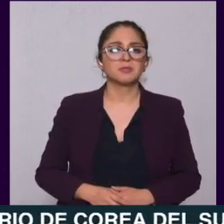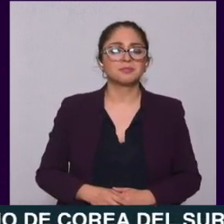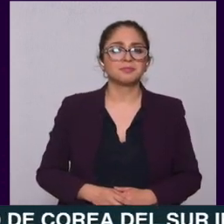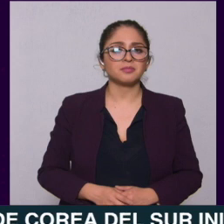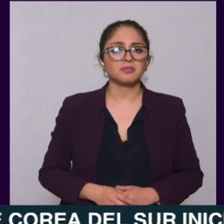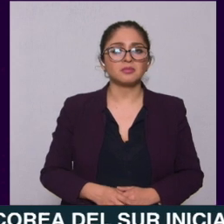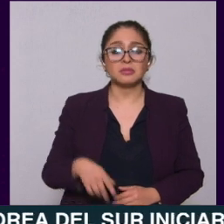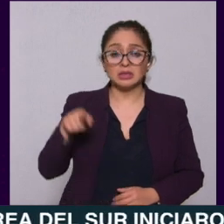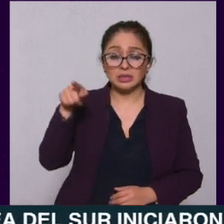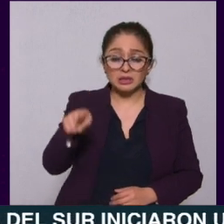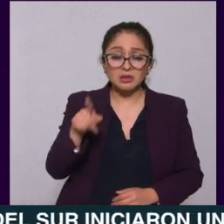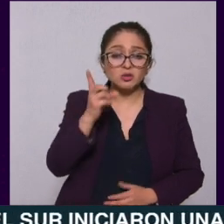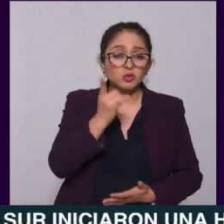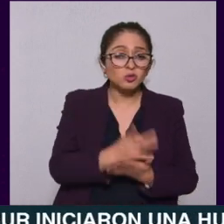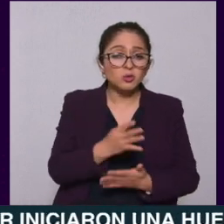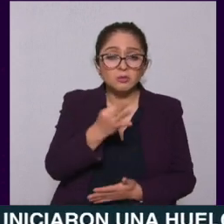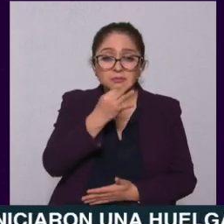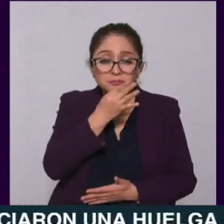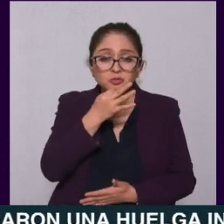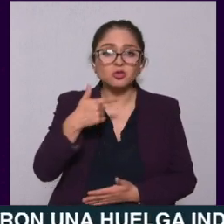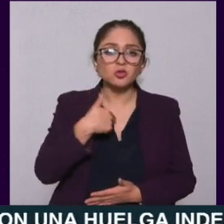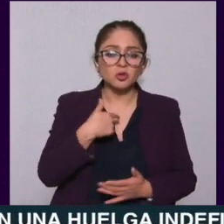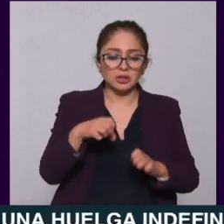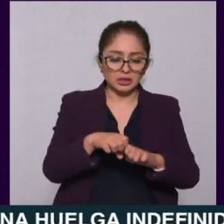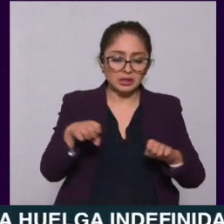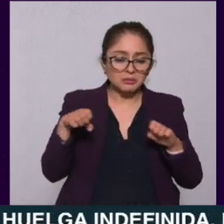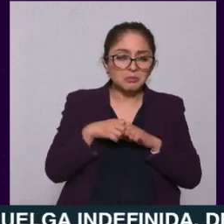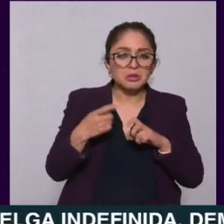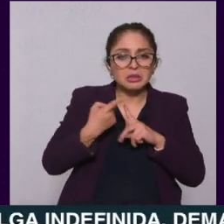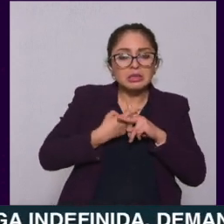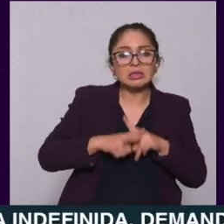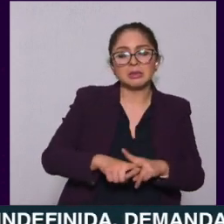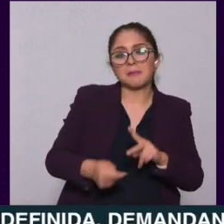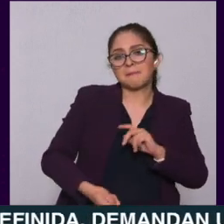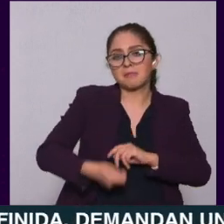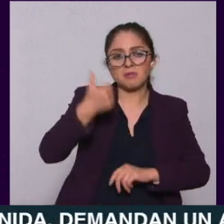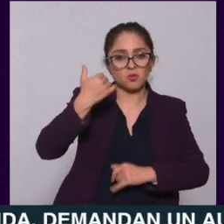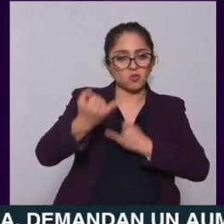tuve minutos y debuté con ese club. En eso